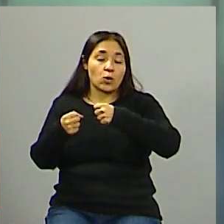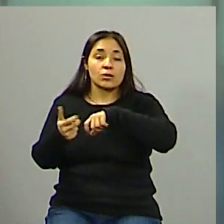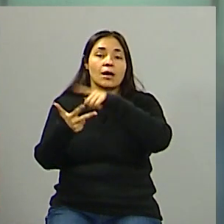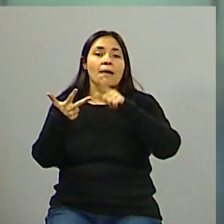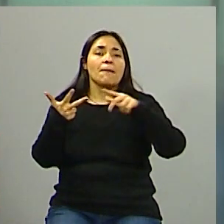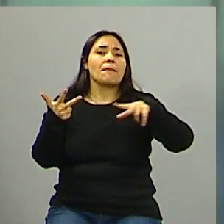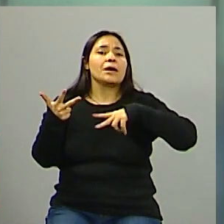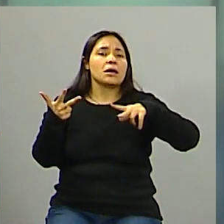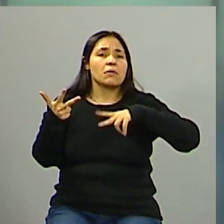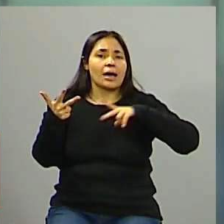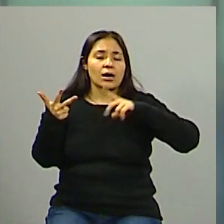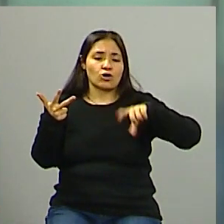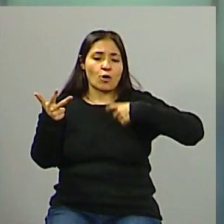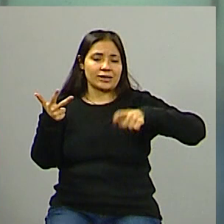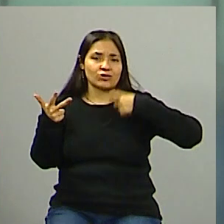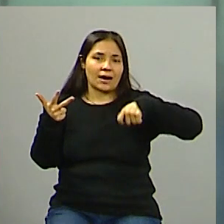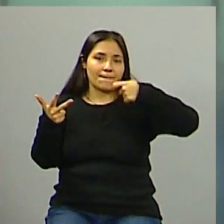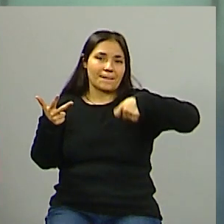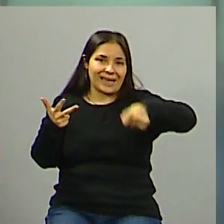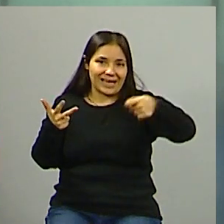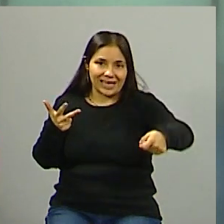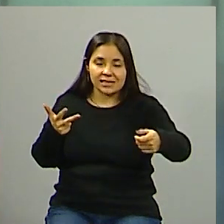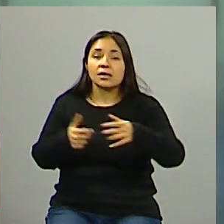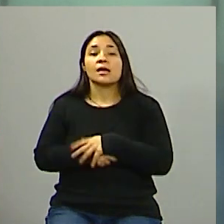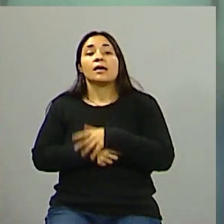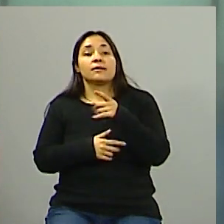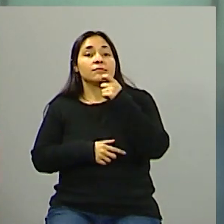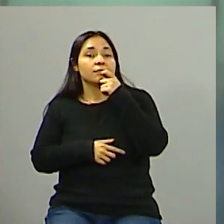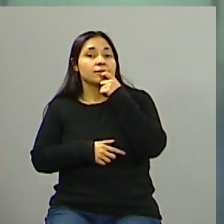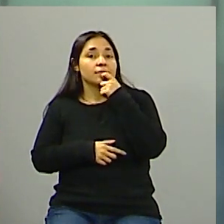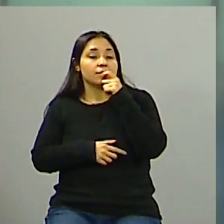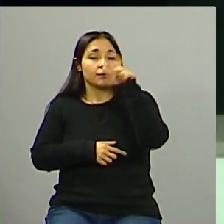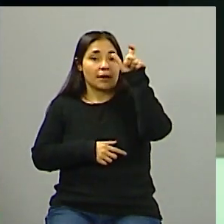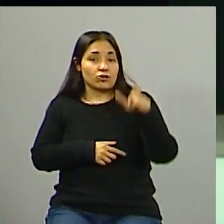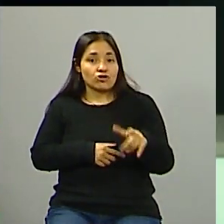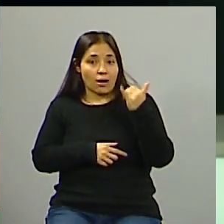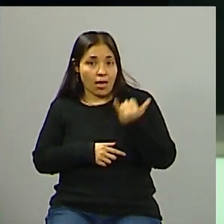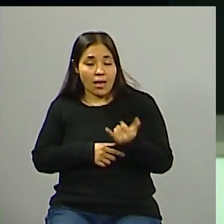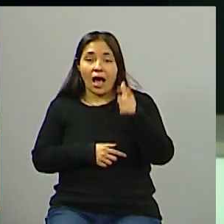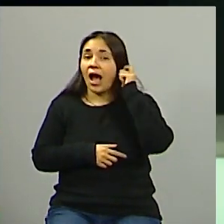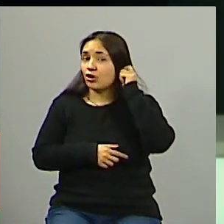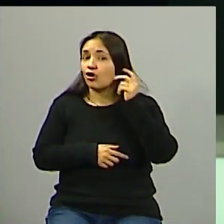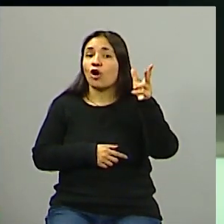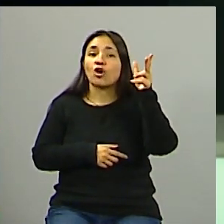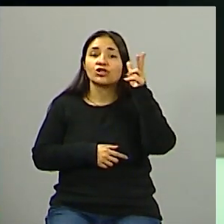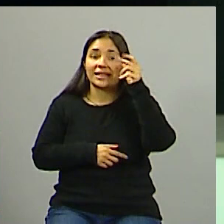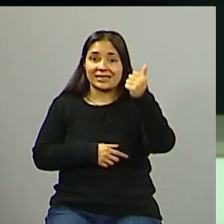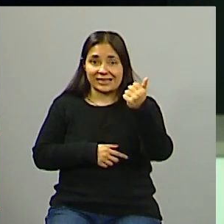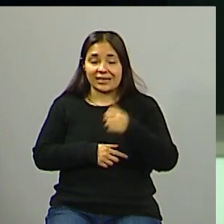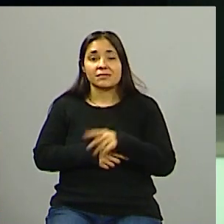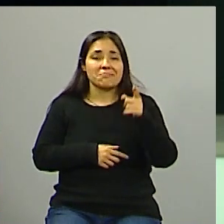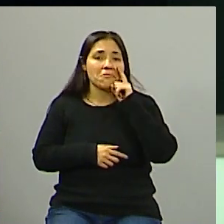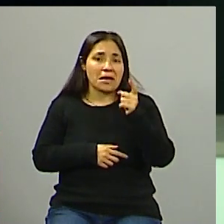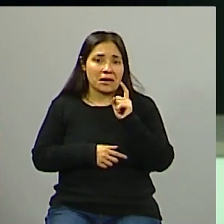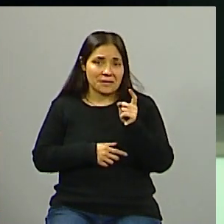privado, que son las prepagas. Entonces, si tenemos a una persona que tiene 86 años, que está en una situación de